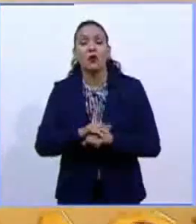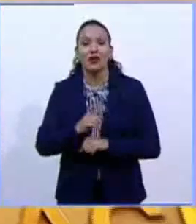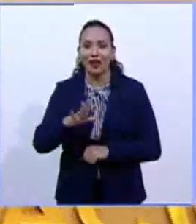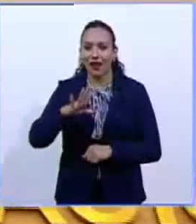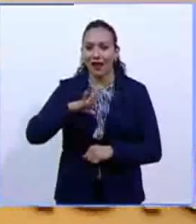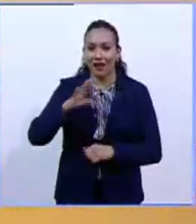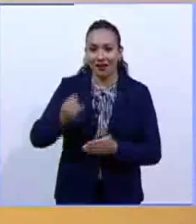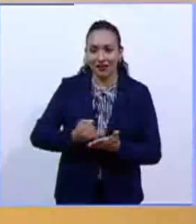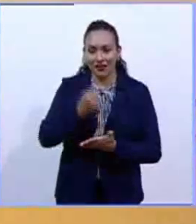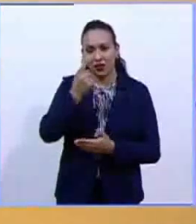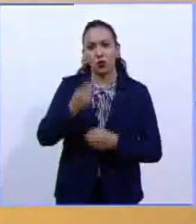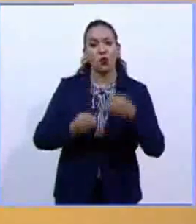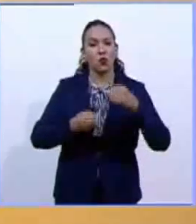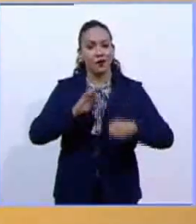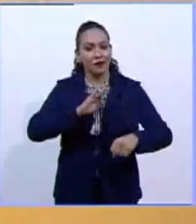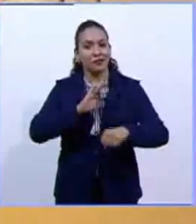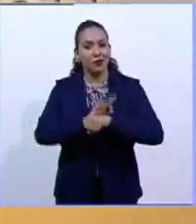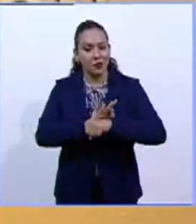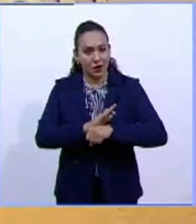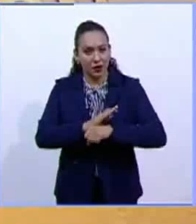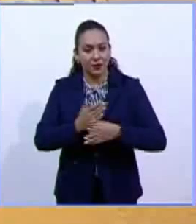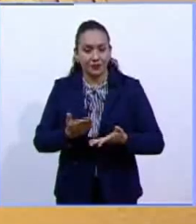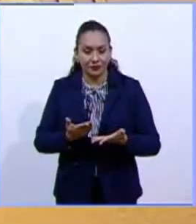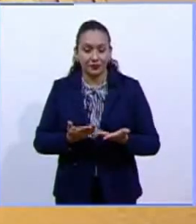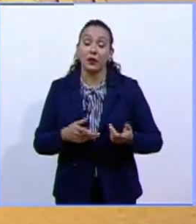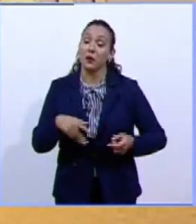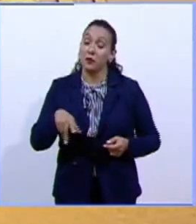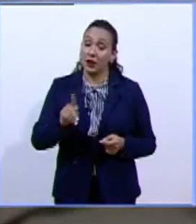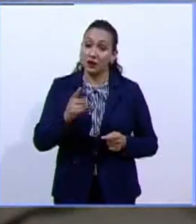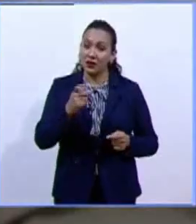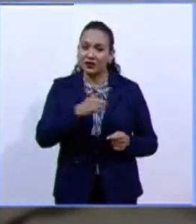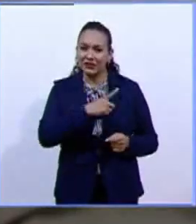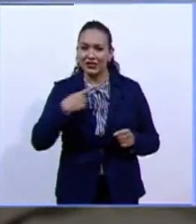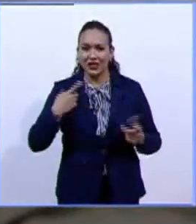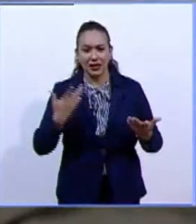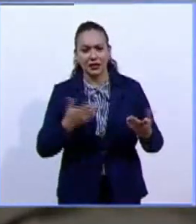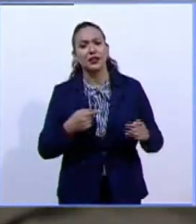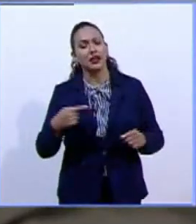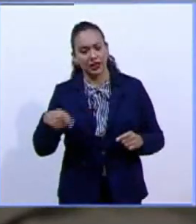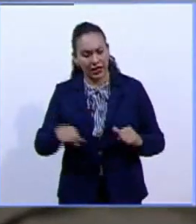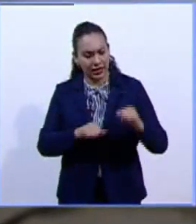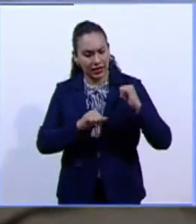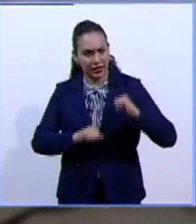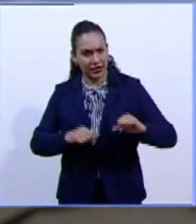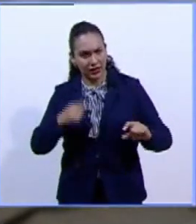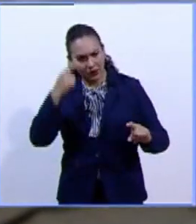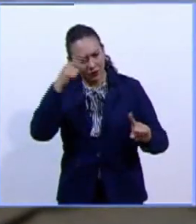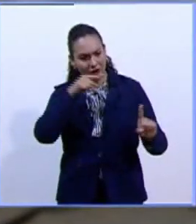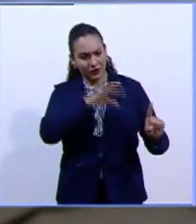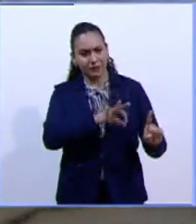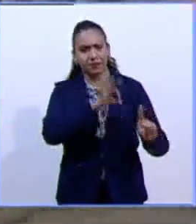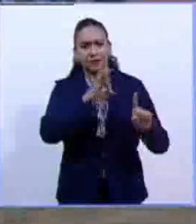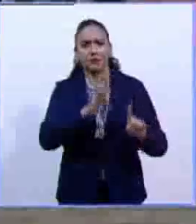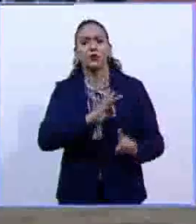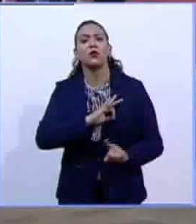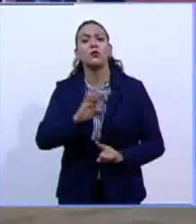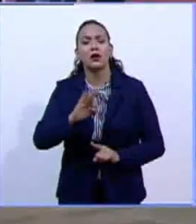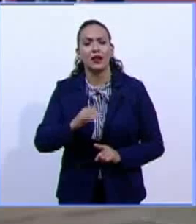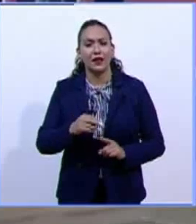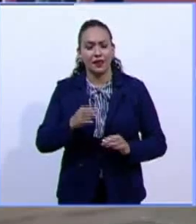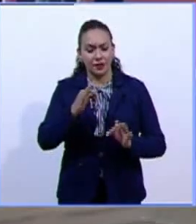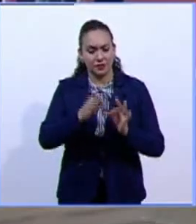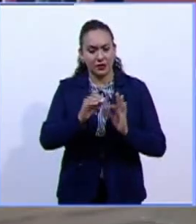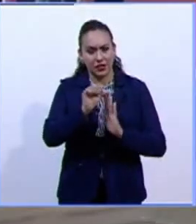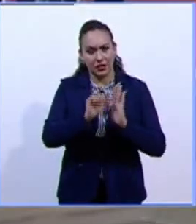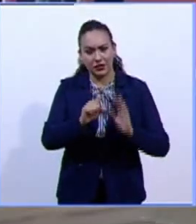definitiva en un juicio de amparo indirecto, siempre y cuando sea la facultada para acatar la medida cautelar en los términos de los